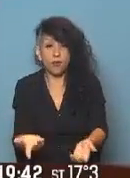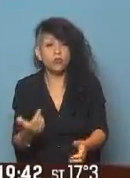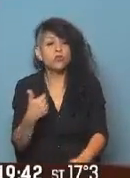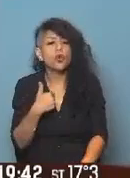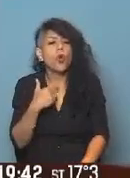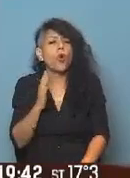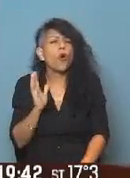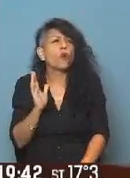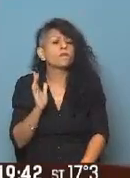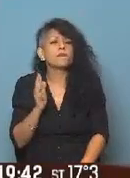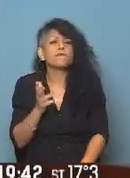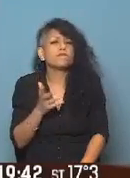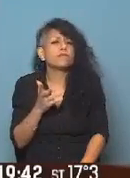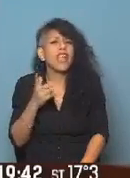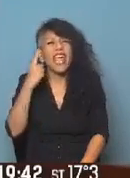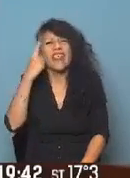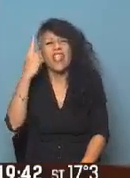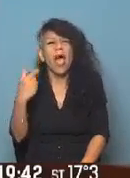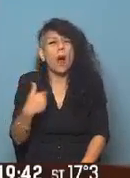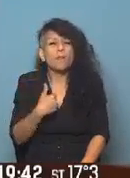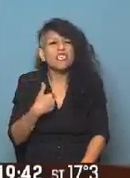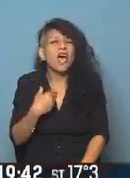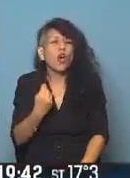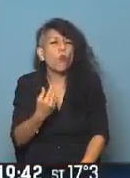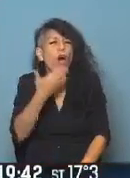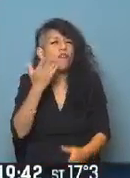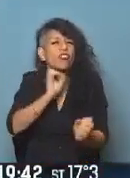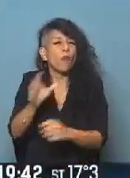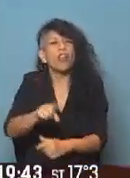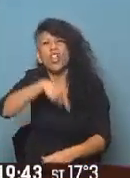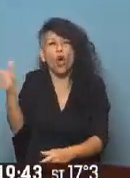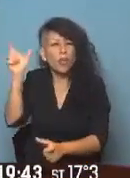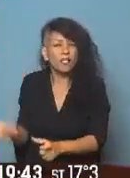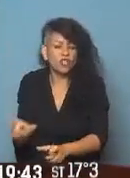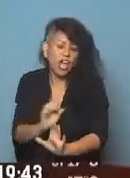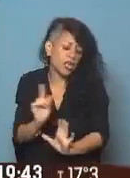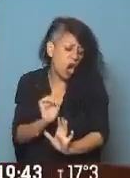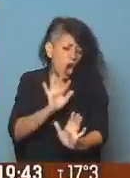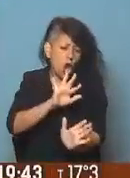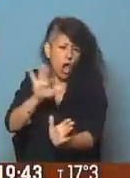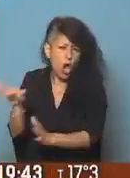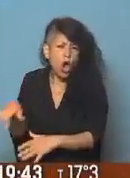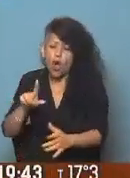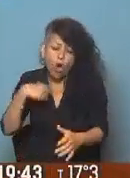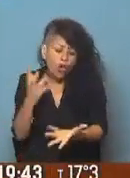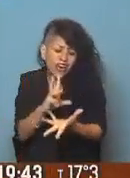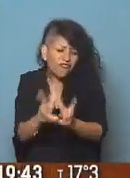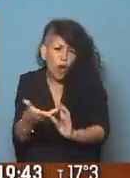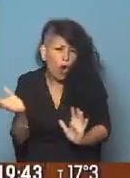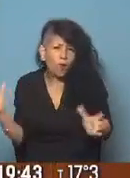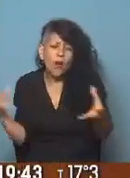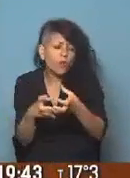no soy de definir mis ideas a partir de hablar mal de otro. Creo que son etapas concluidas y que el peronismo tiene que apostar a un nuevo